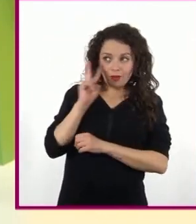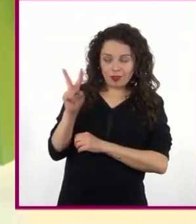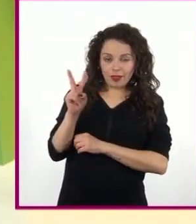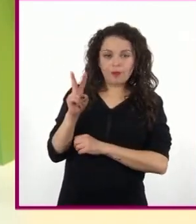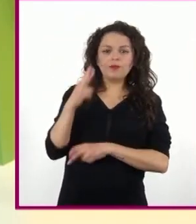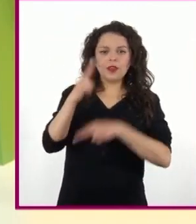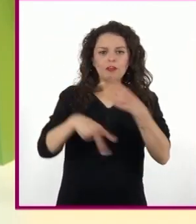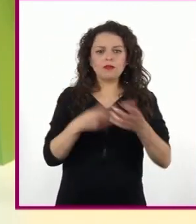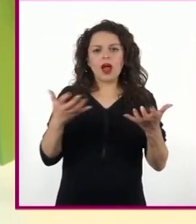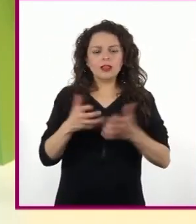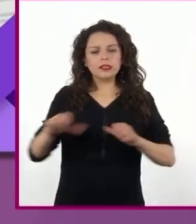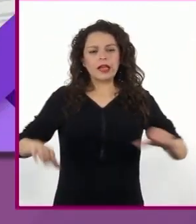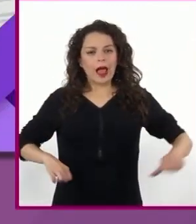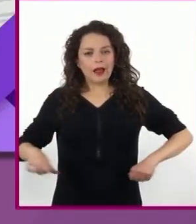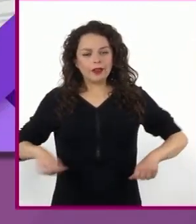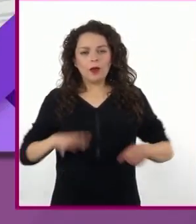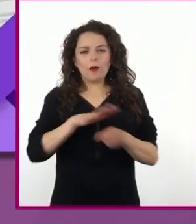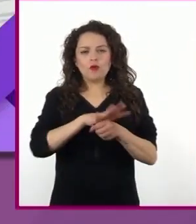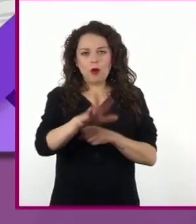siguiente actividad.